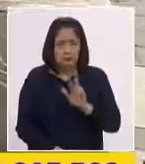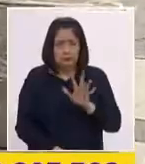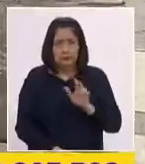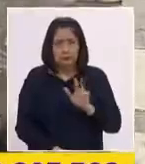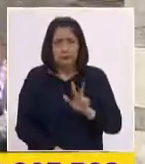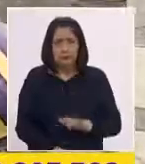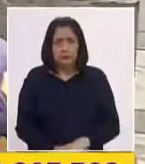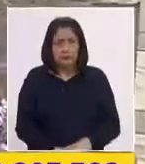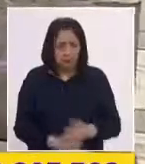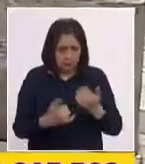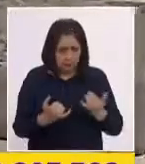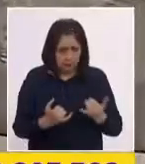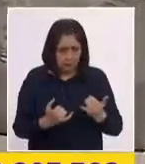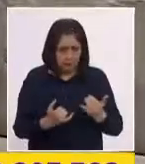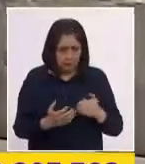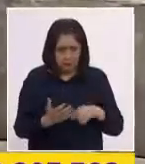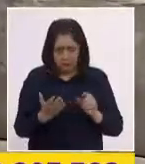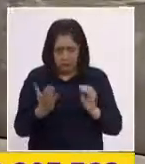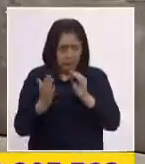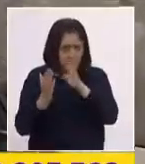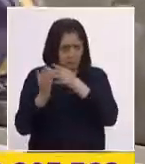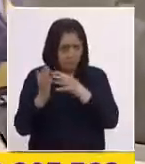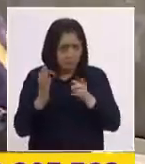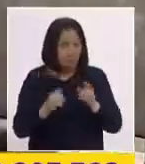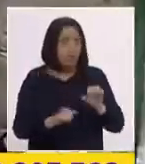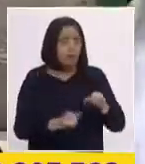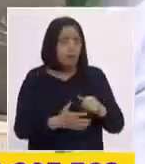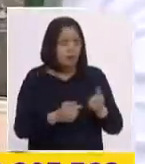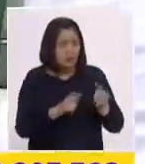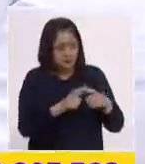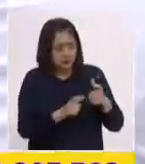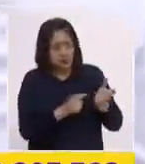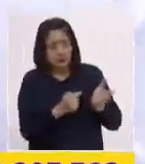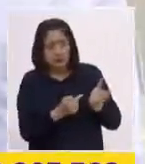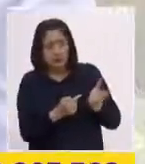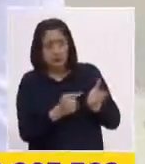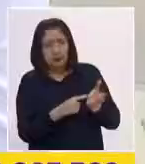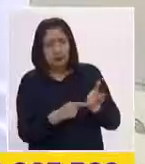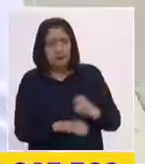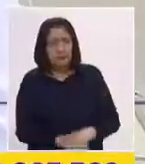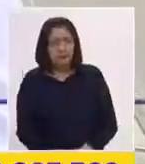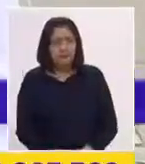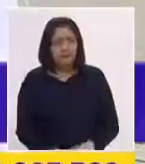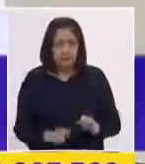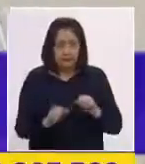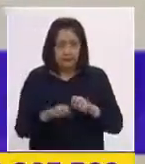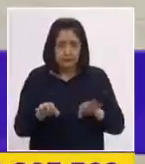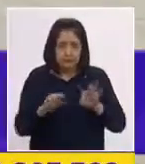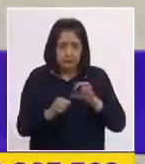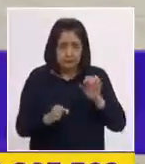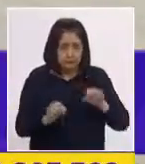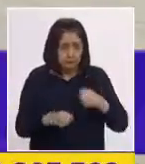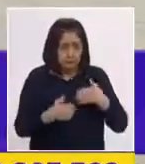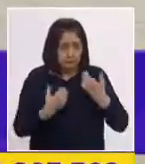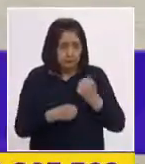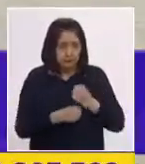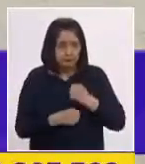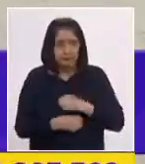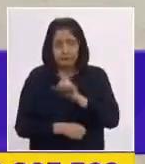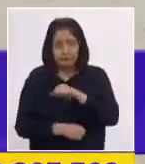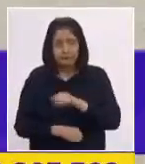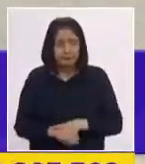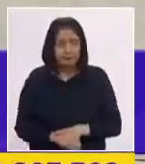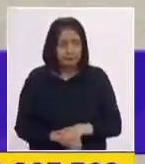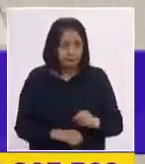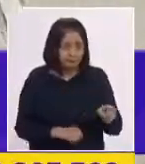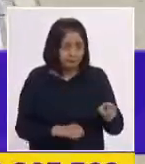35. ¿Y recién hoy lo han programado? Sí, claro. Ah, tiene su carnet de vacunación también. Importante para poder trabajar también, caballero. Sí.